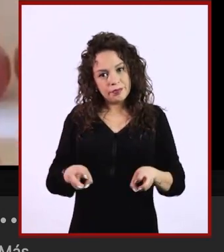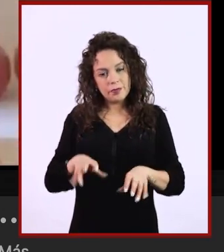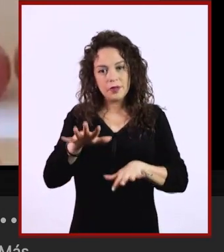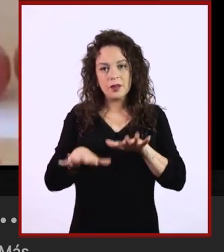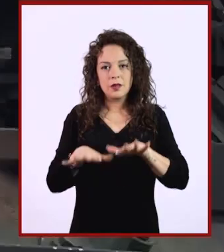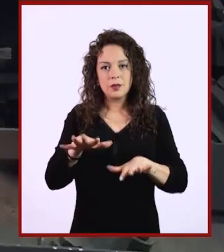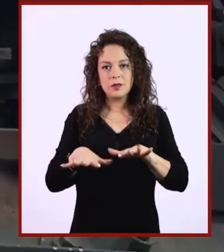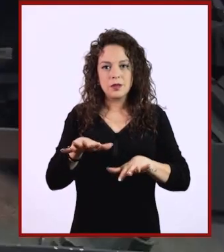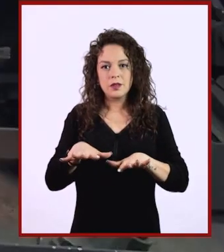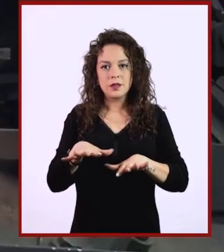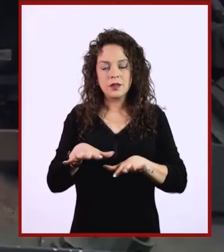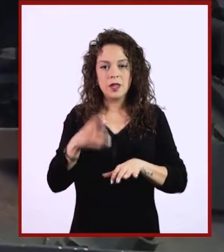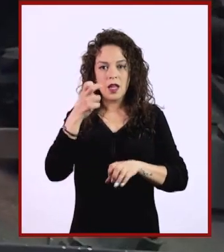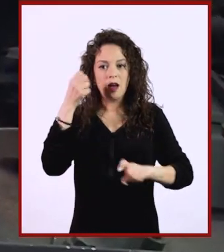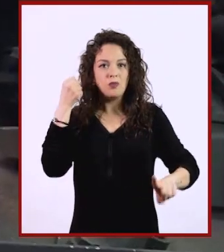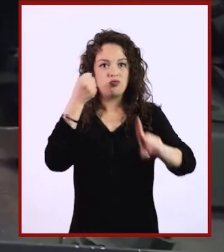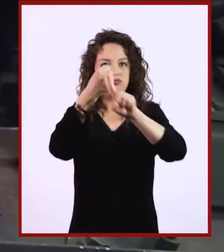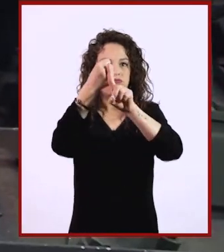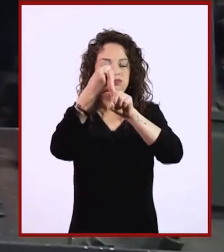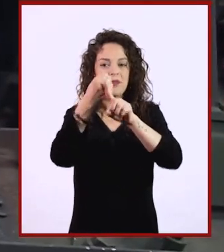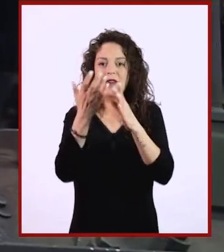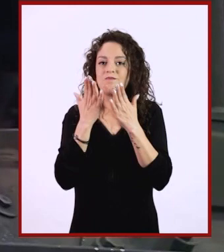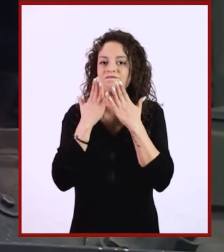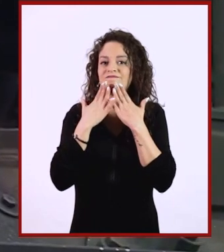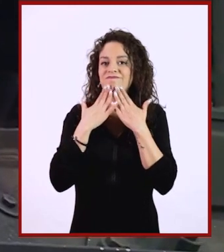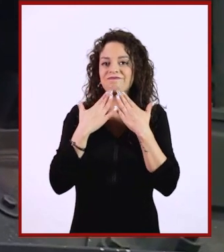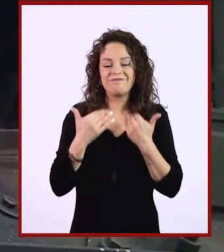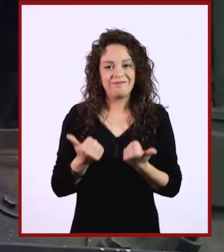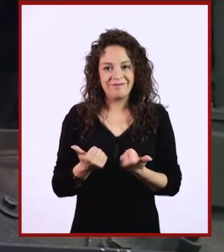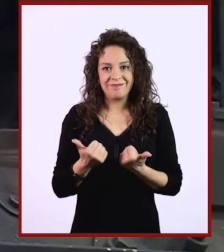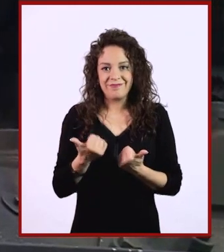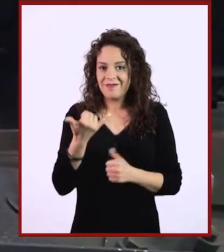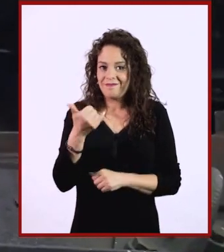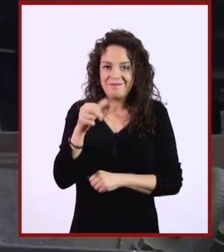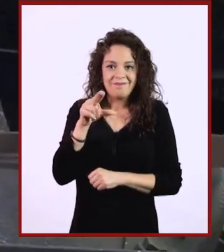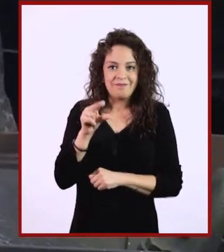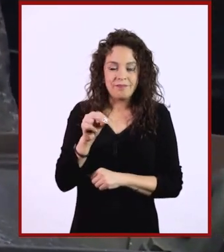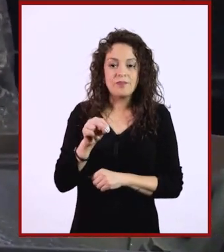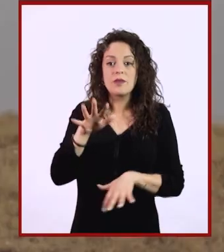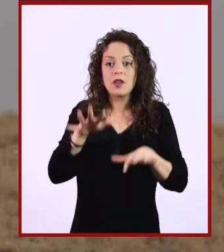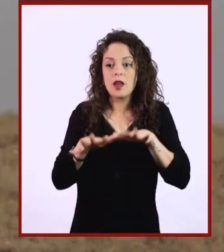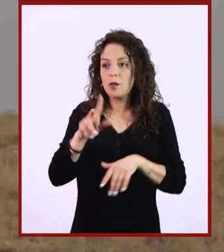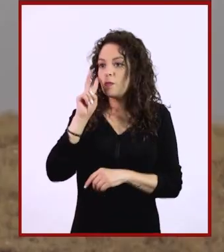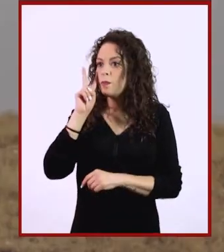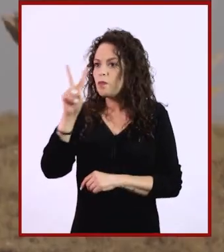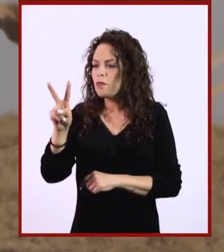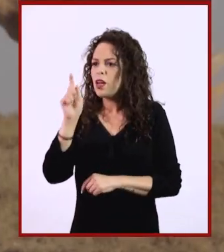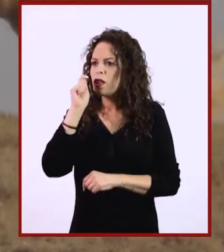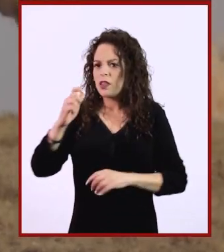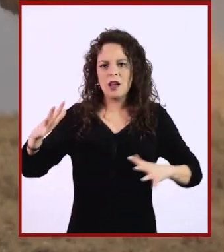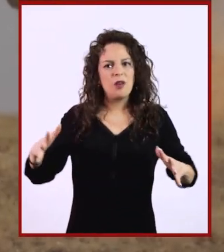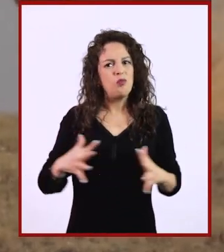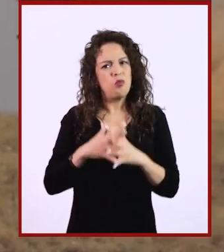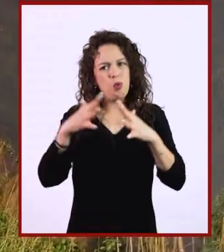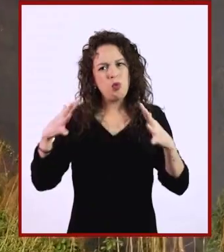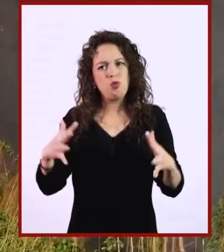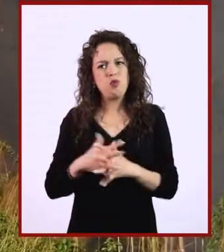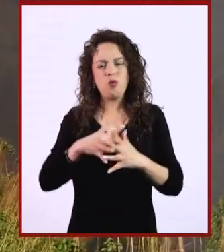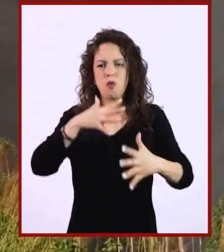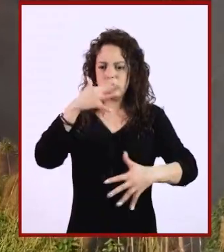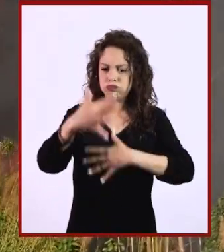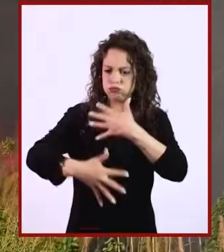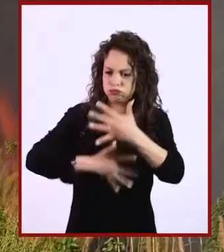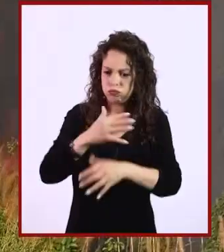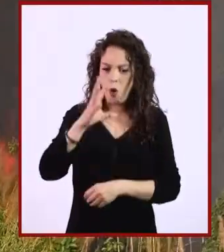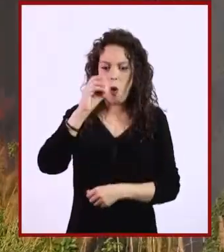provocan como este impacto, ¿no? O sea, vamos, Sí. vemos tal vez una situación de una guerra, de un conflicto armado, una situación de un desastre